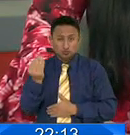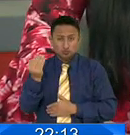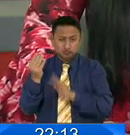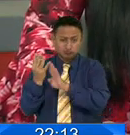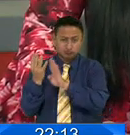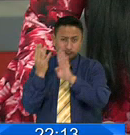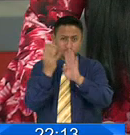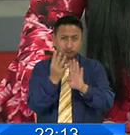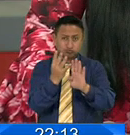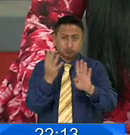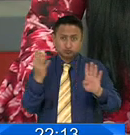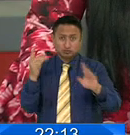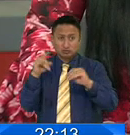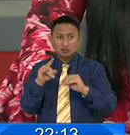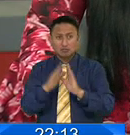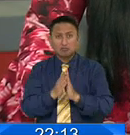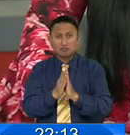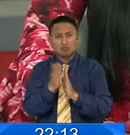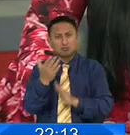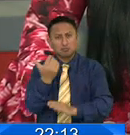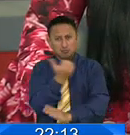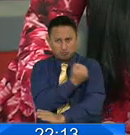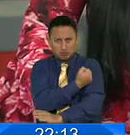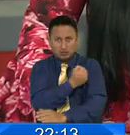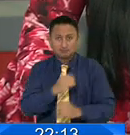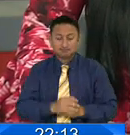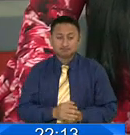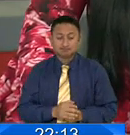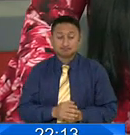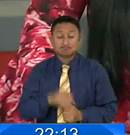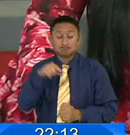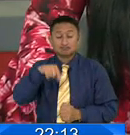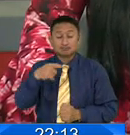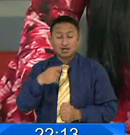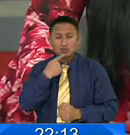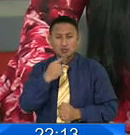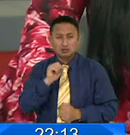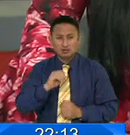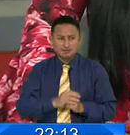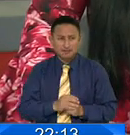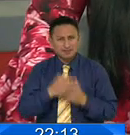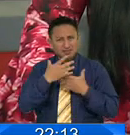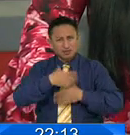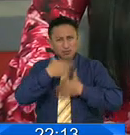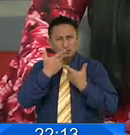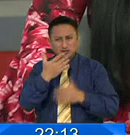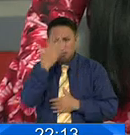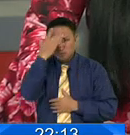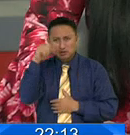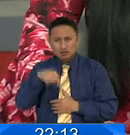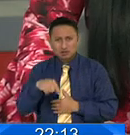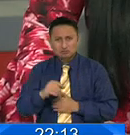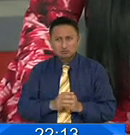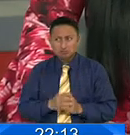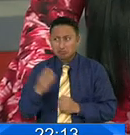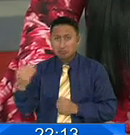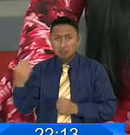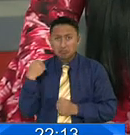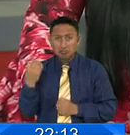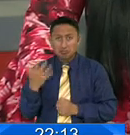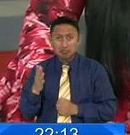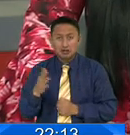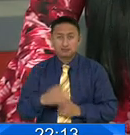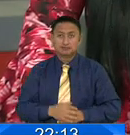este punto en busca de ser inmunizados. Allí expresaron su malestar porque no han recibido ninguna cita.